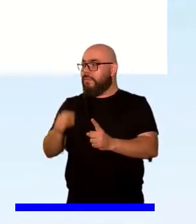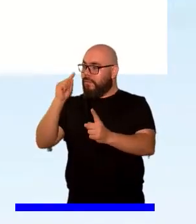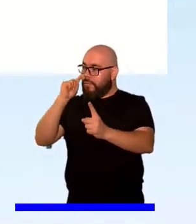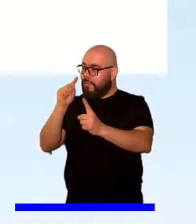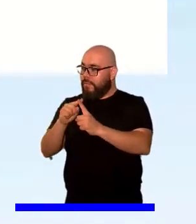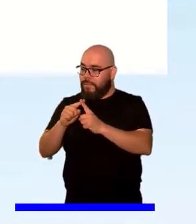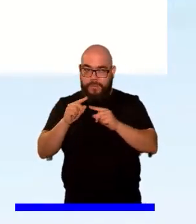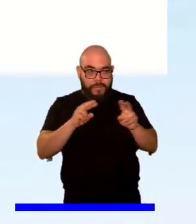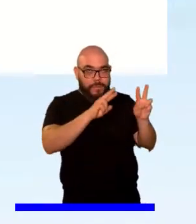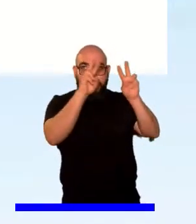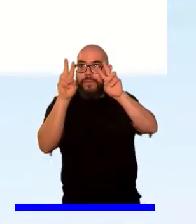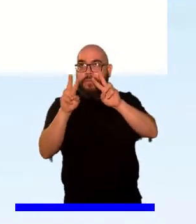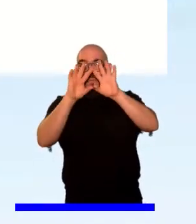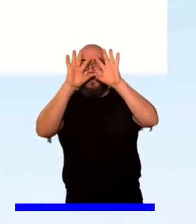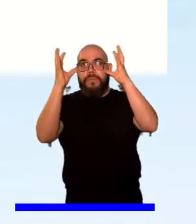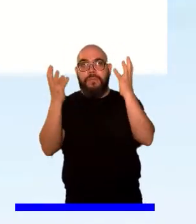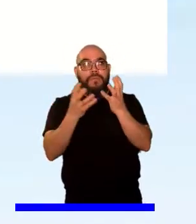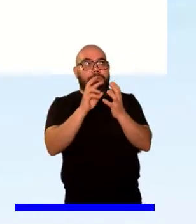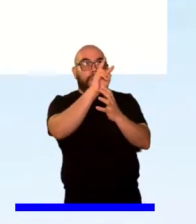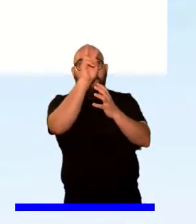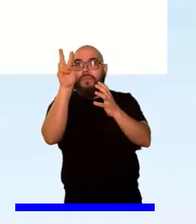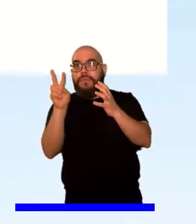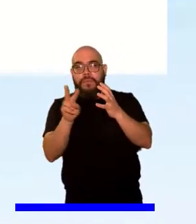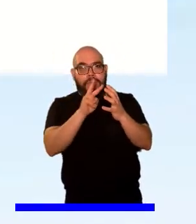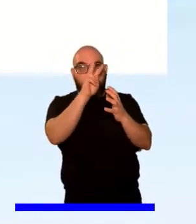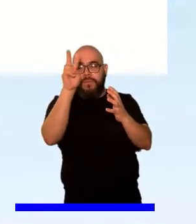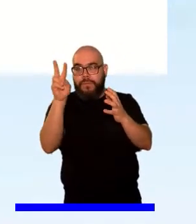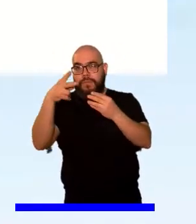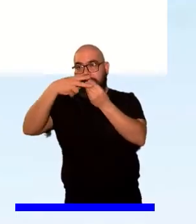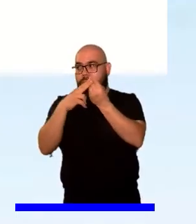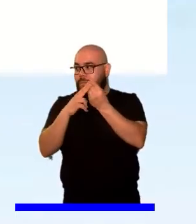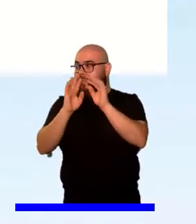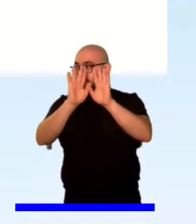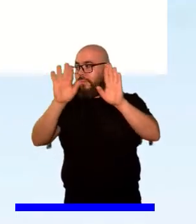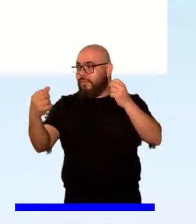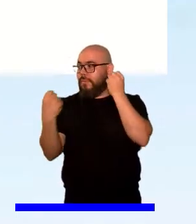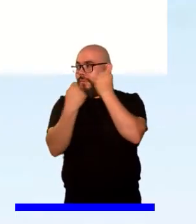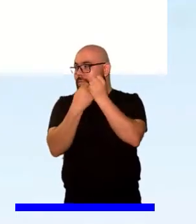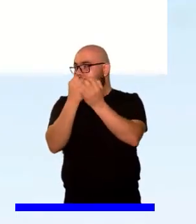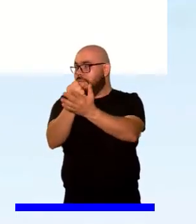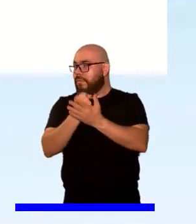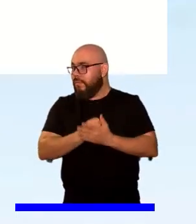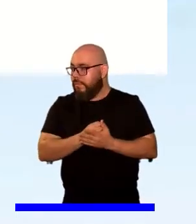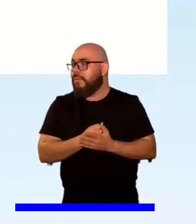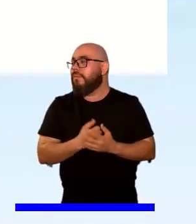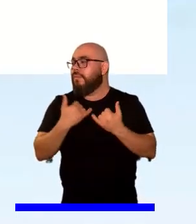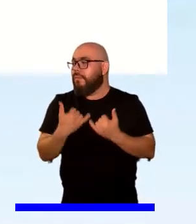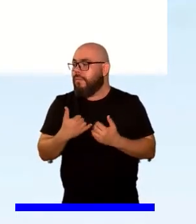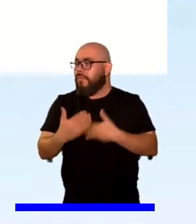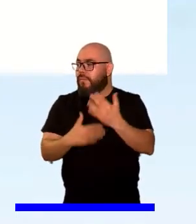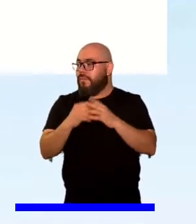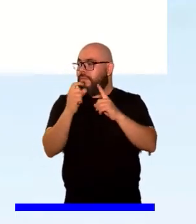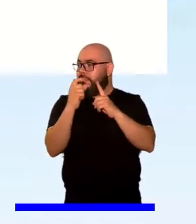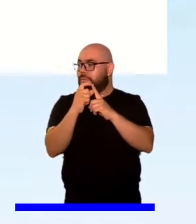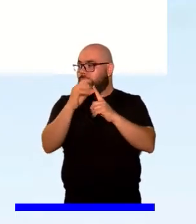observando el mundo y actuando sobre este usando las herramientas a su disposición. Y hay varias palabras clave que vamos a empezar a explorar un